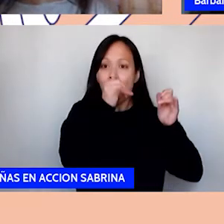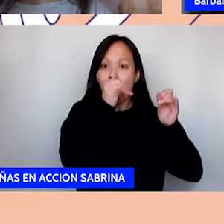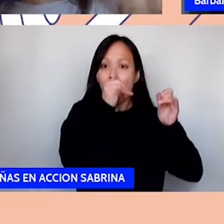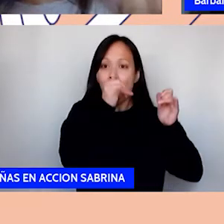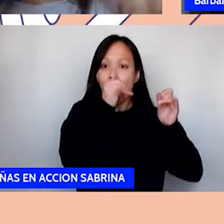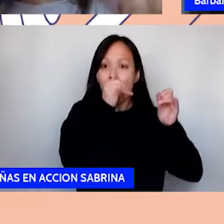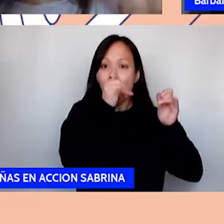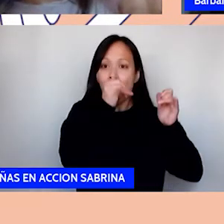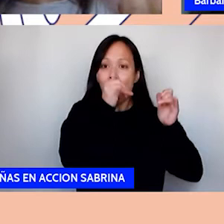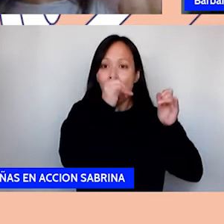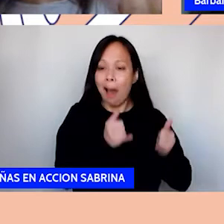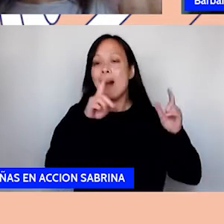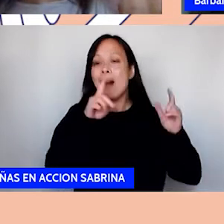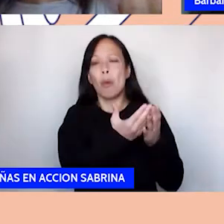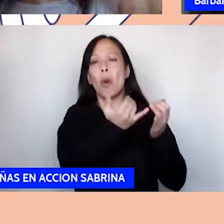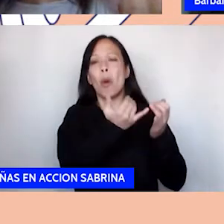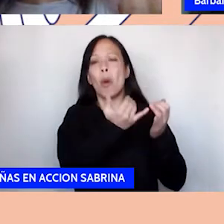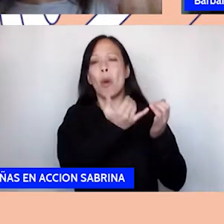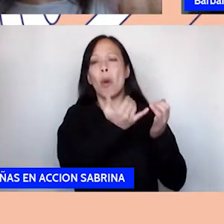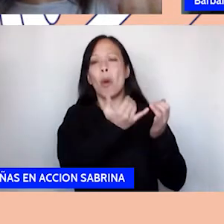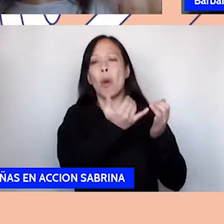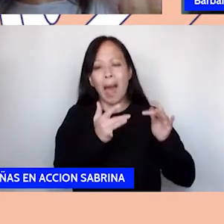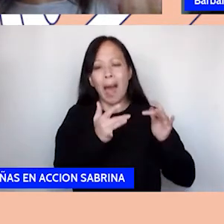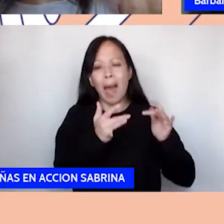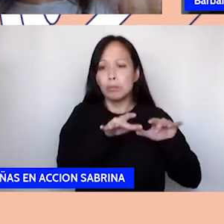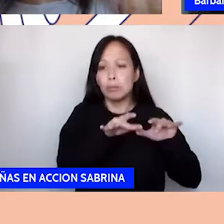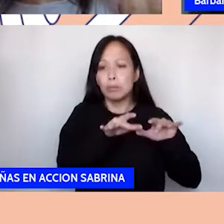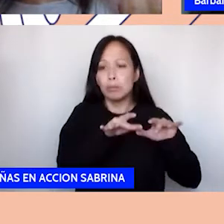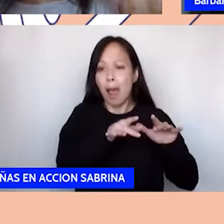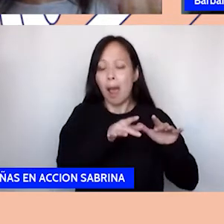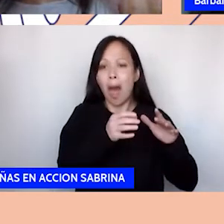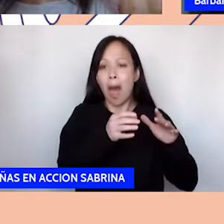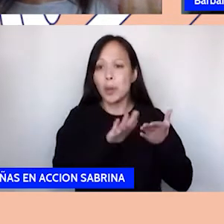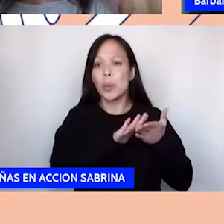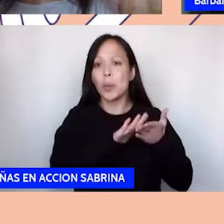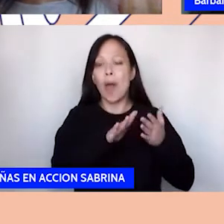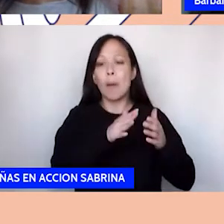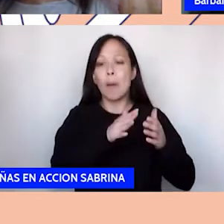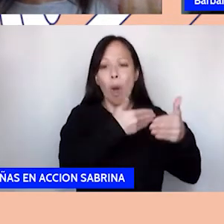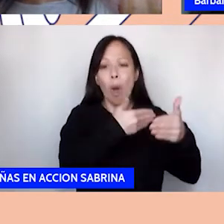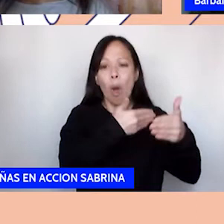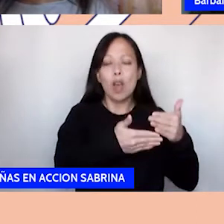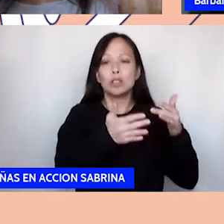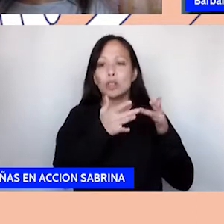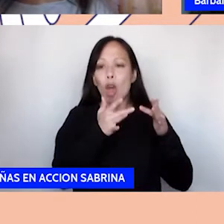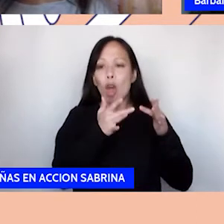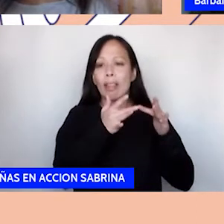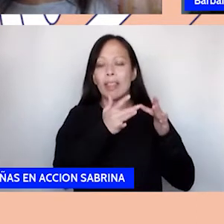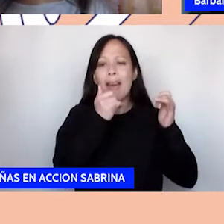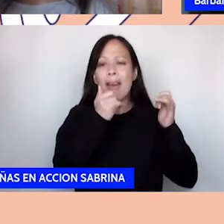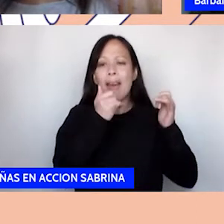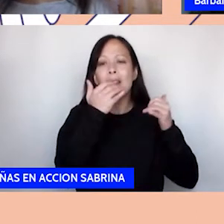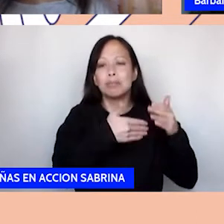proceso. Entonces, World Pulse parte de la premisa de que las mujeres tienen mucho que decir, que tienen experiencias únicas que siguen sin ser